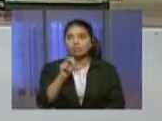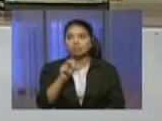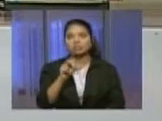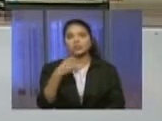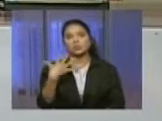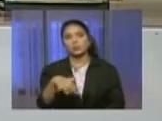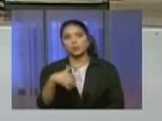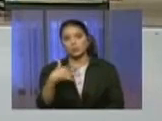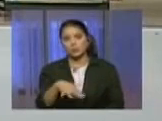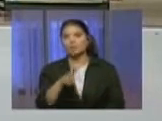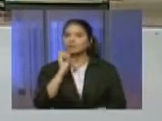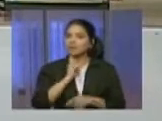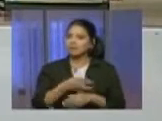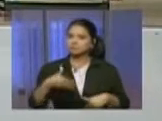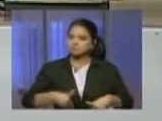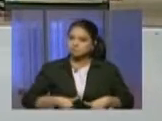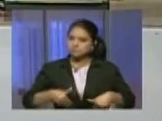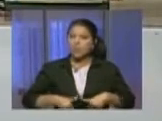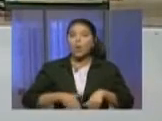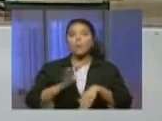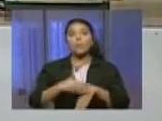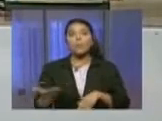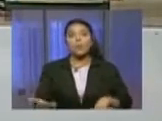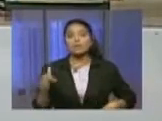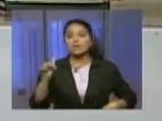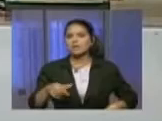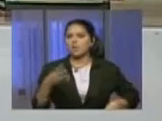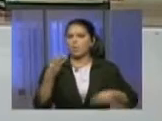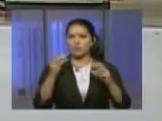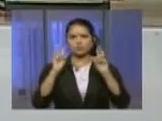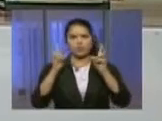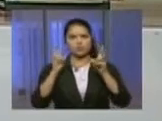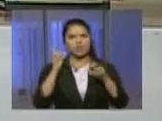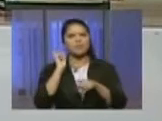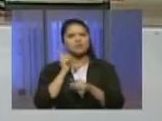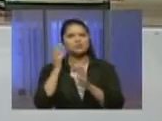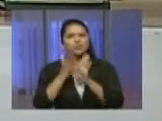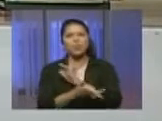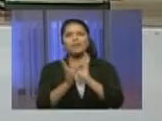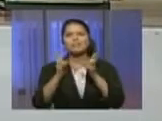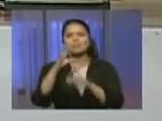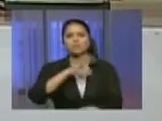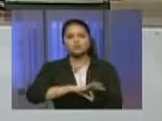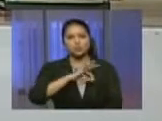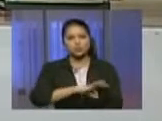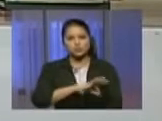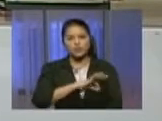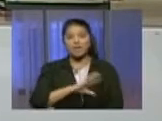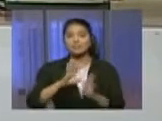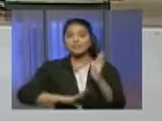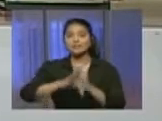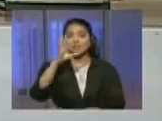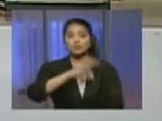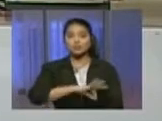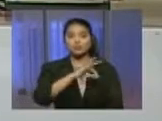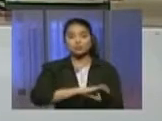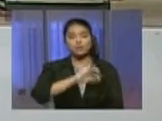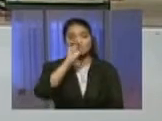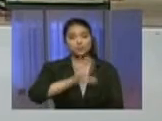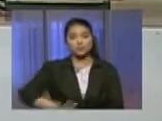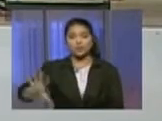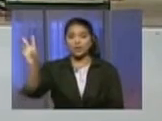valía la pena porque bueno Tenemos muchos temas que tienen que ver con lo social el desarrollo social del